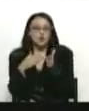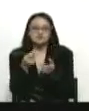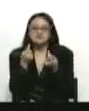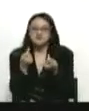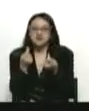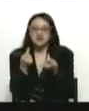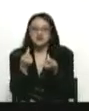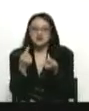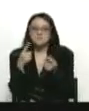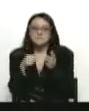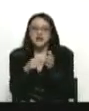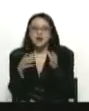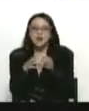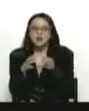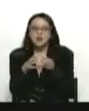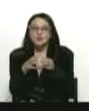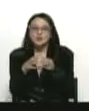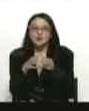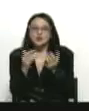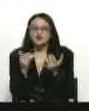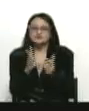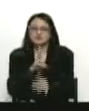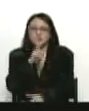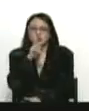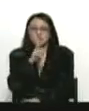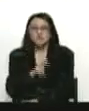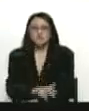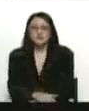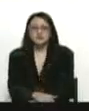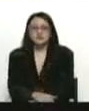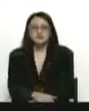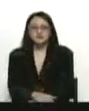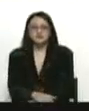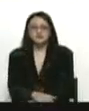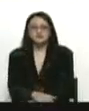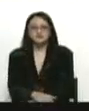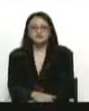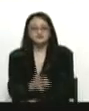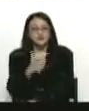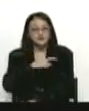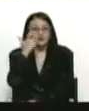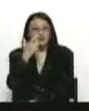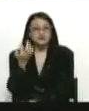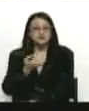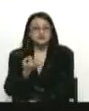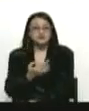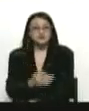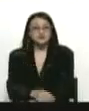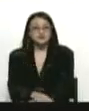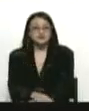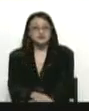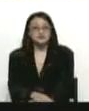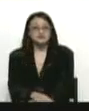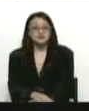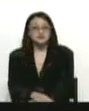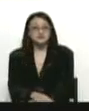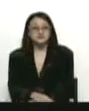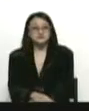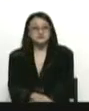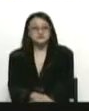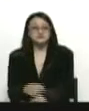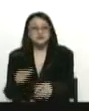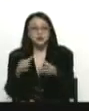podrán hacia adelante. Es un bochorno, una vergüenza. Eso que trataron de armar el